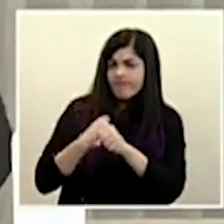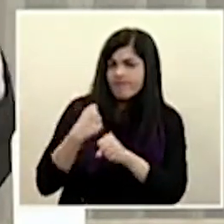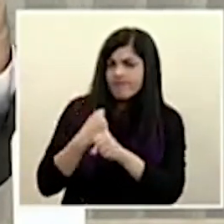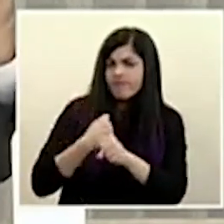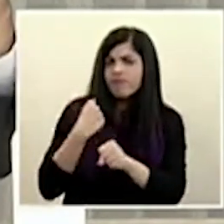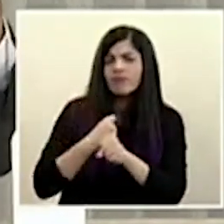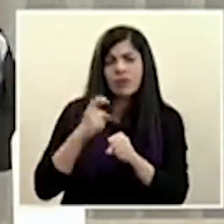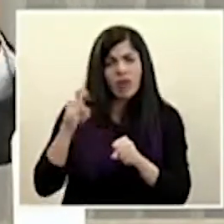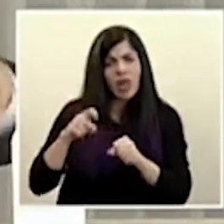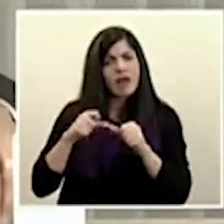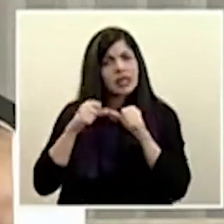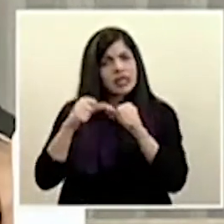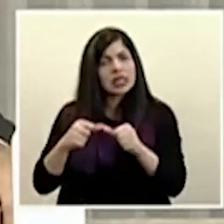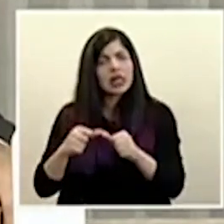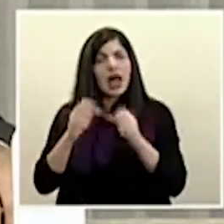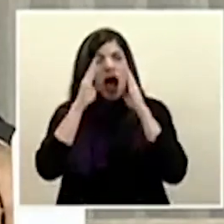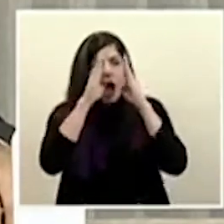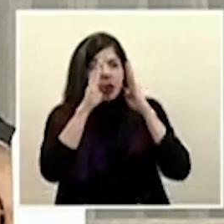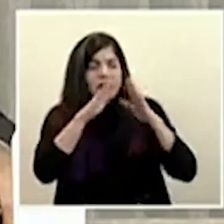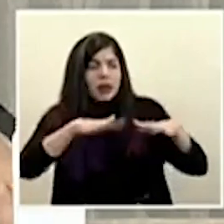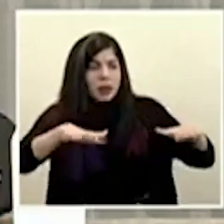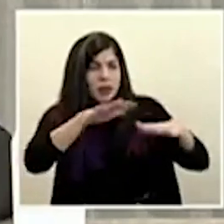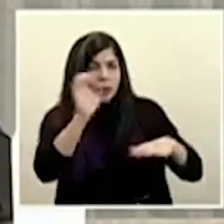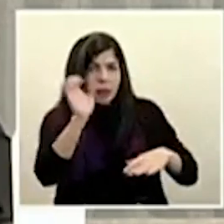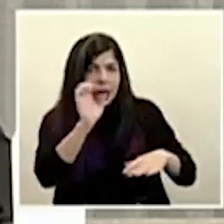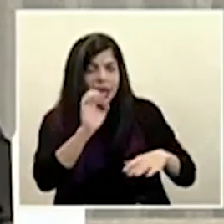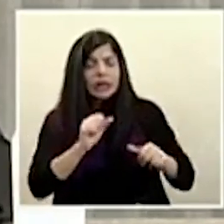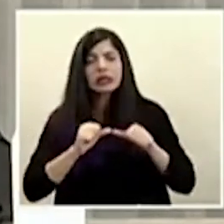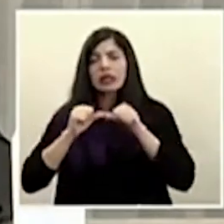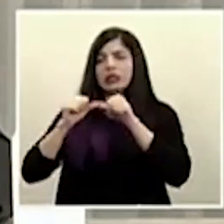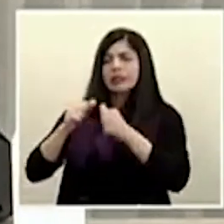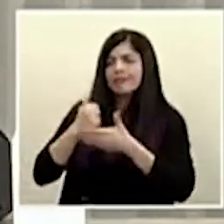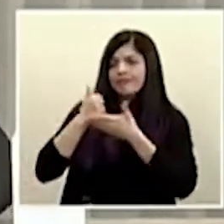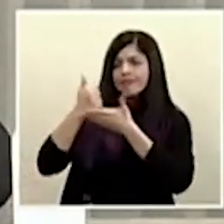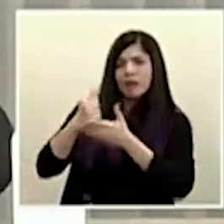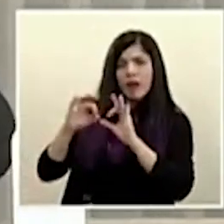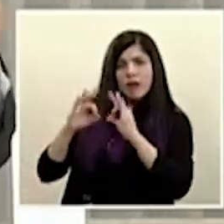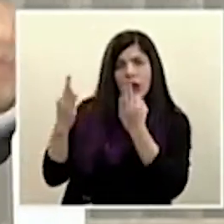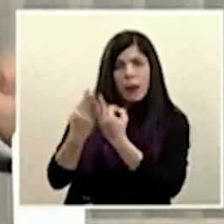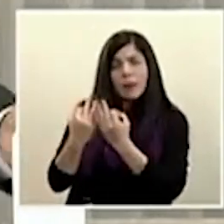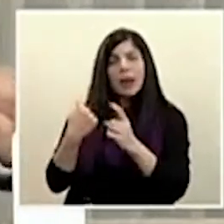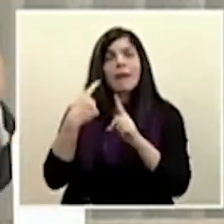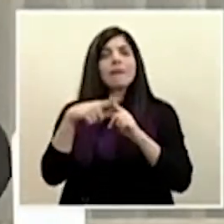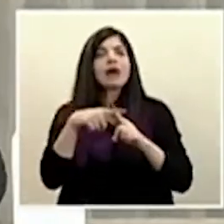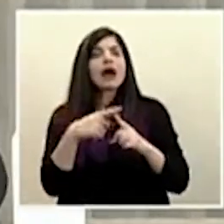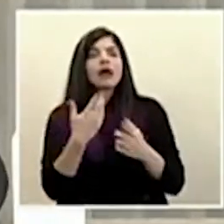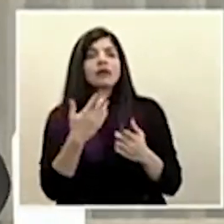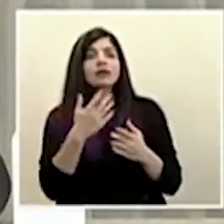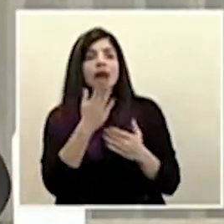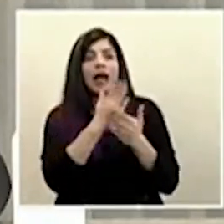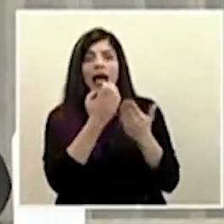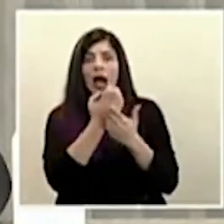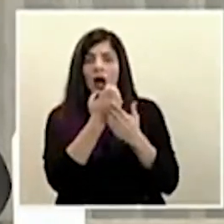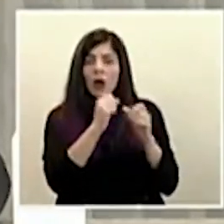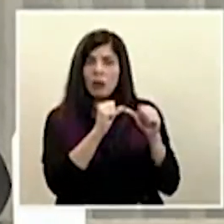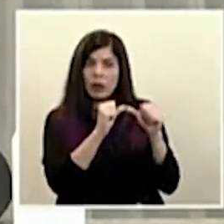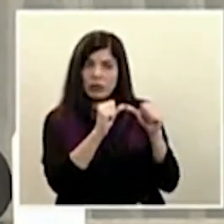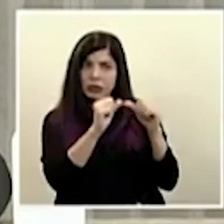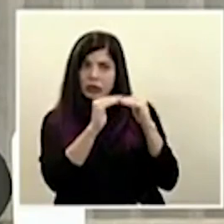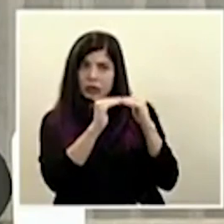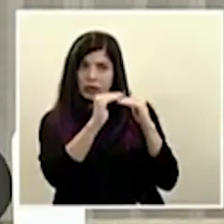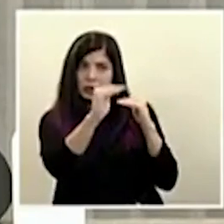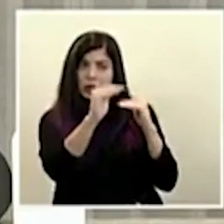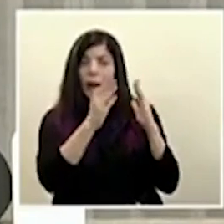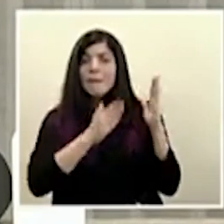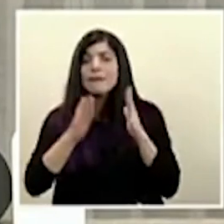Tenemos que seguir trabajando en la atención local de la emergencia, en ayudar a las familias, en sostener la parte económica, en planificar